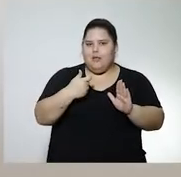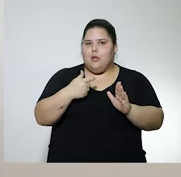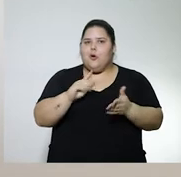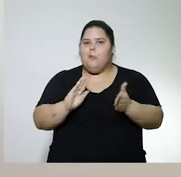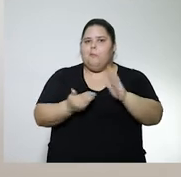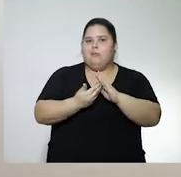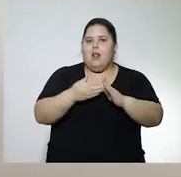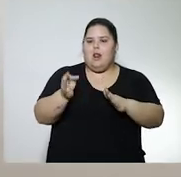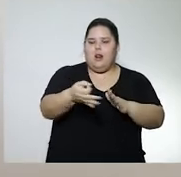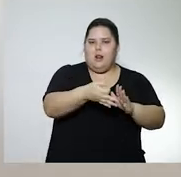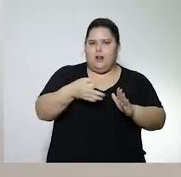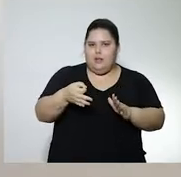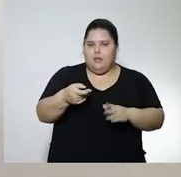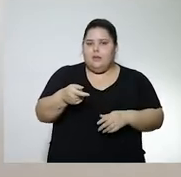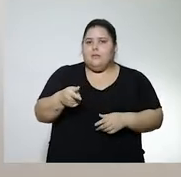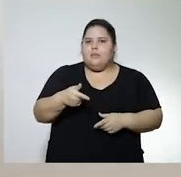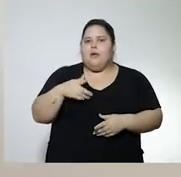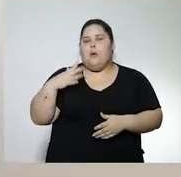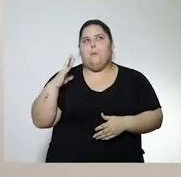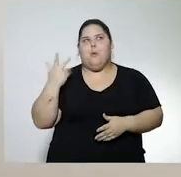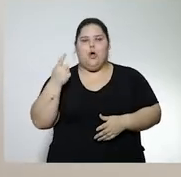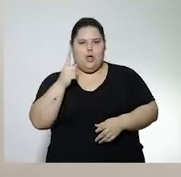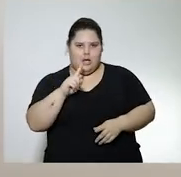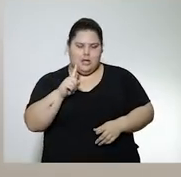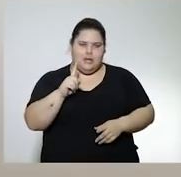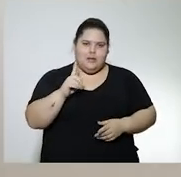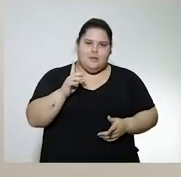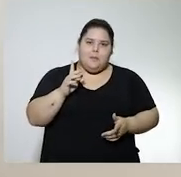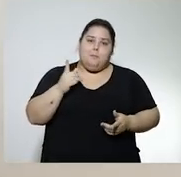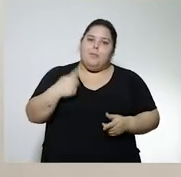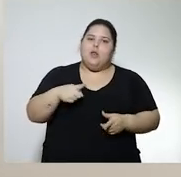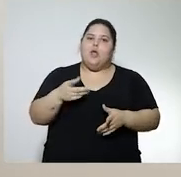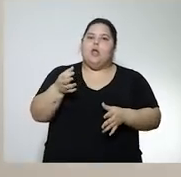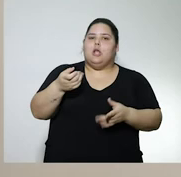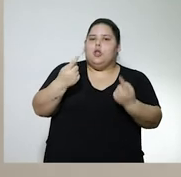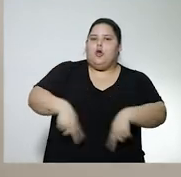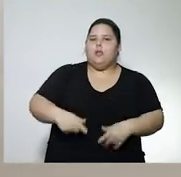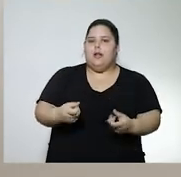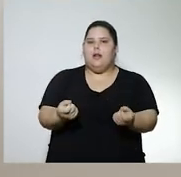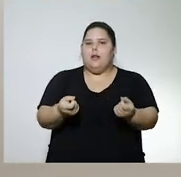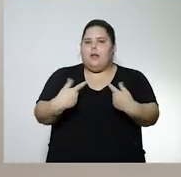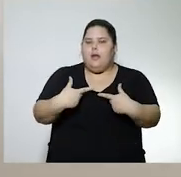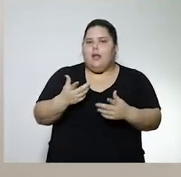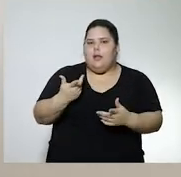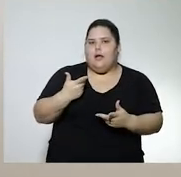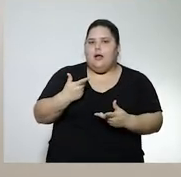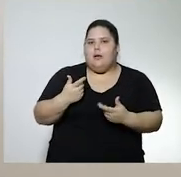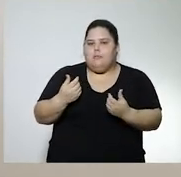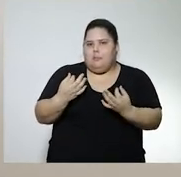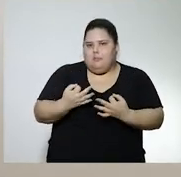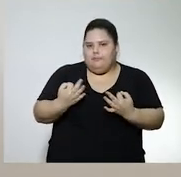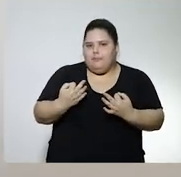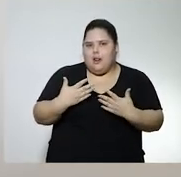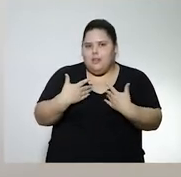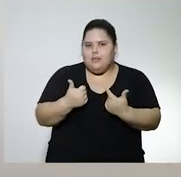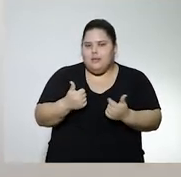están muy de moda, no porque son lindas, sino porque tienen un montón de propiedades que nos hacen bien. Así que